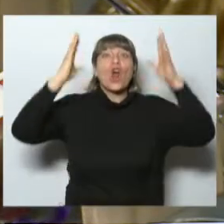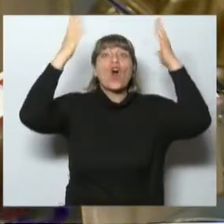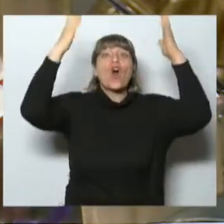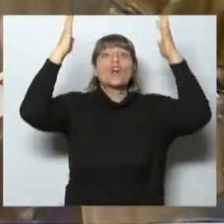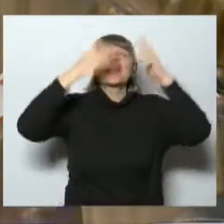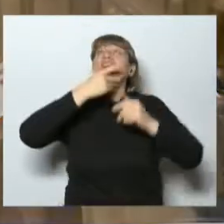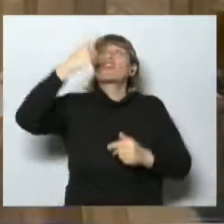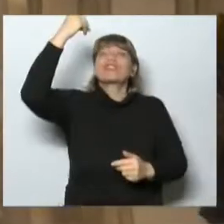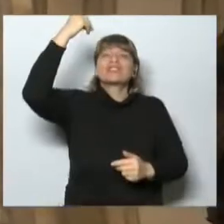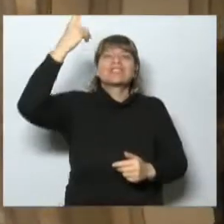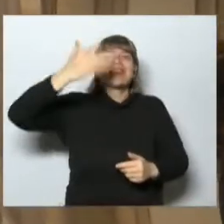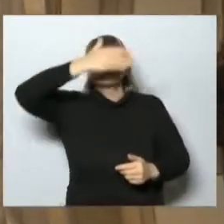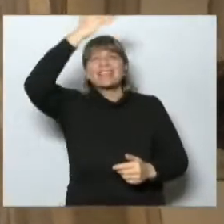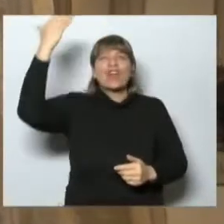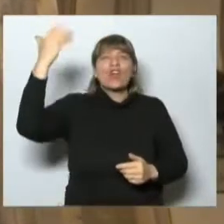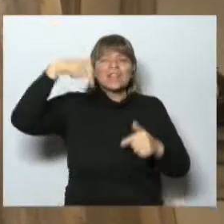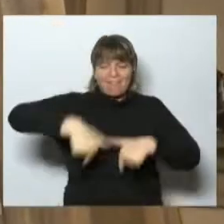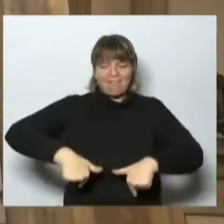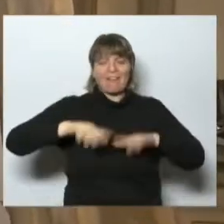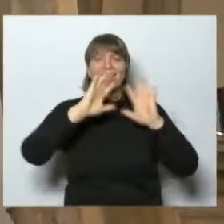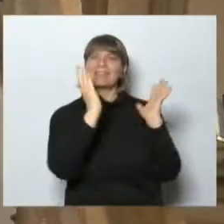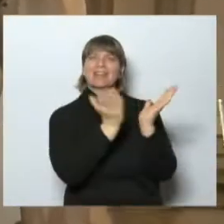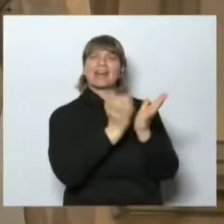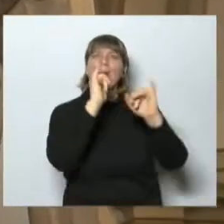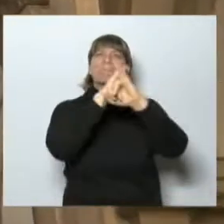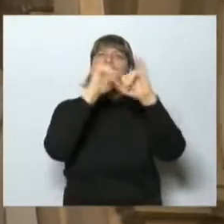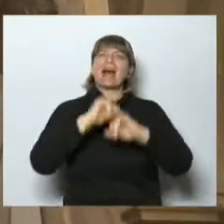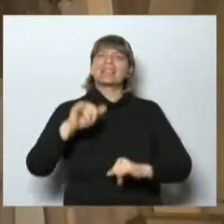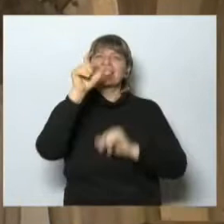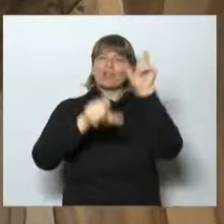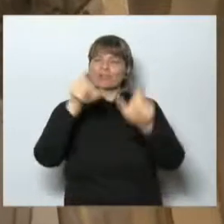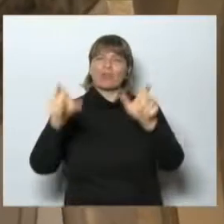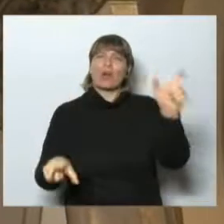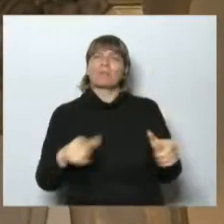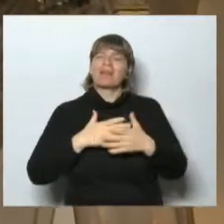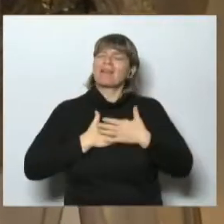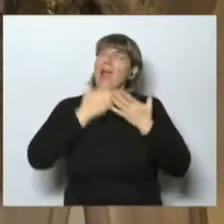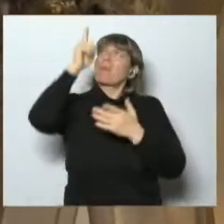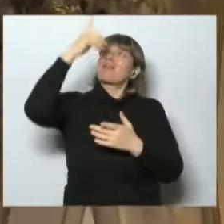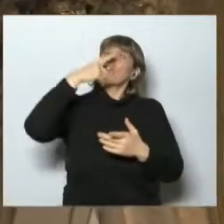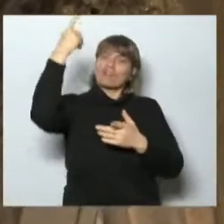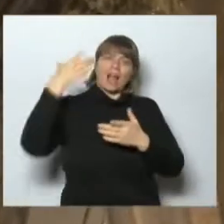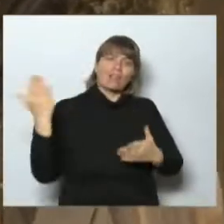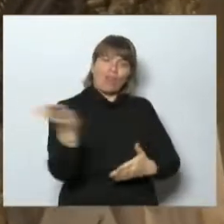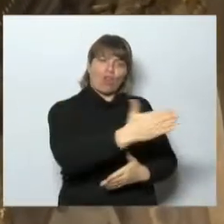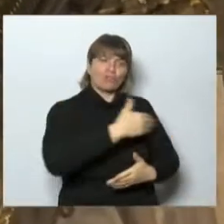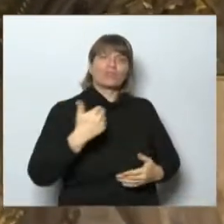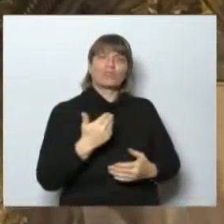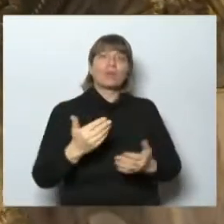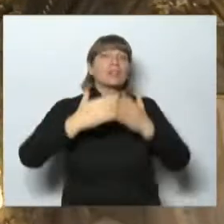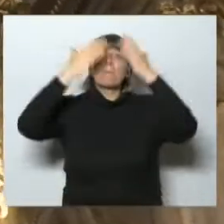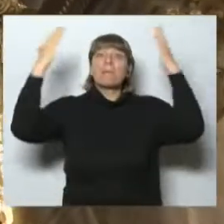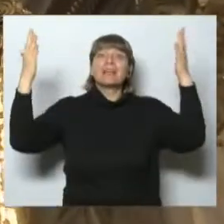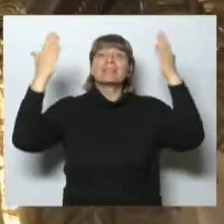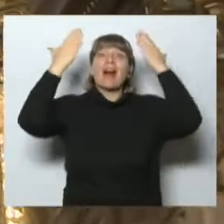Gloria a Dios en el cielo, y en la tierra paz a los hombres que ama el Señor. Por tu